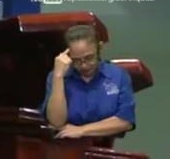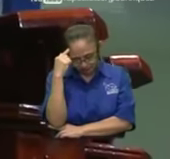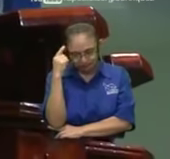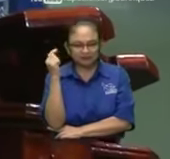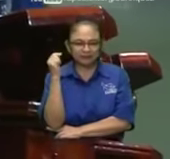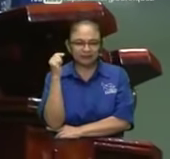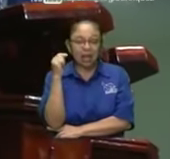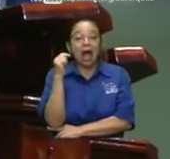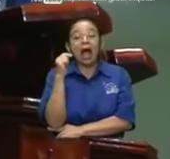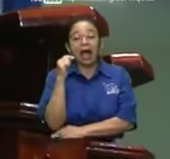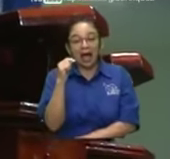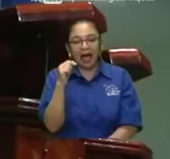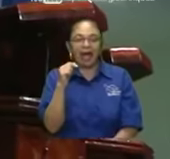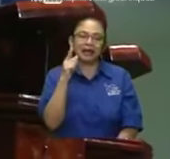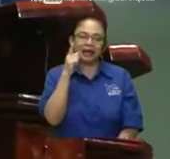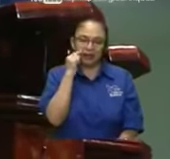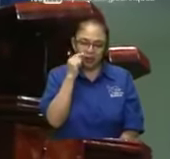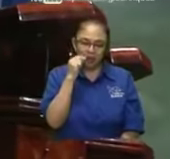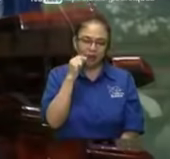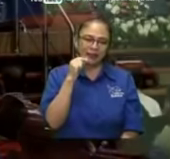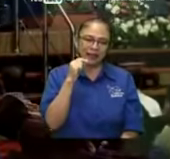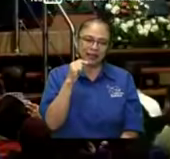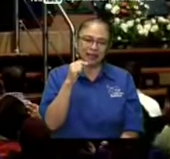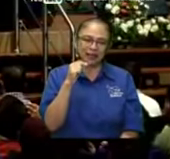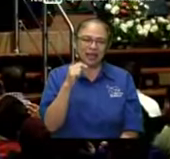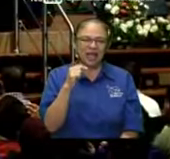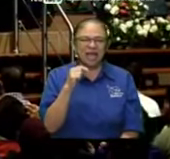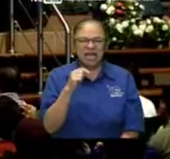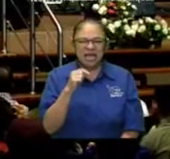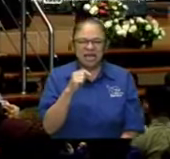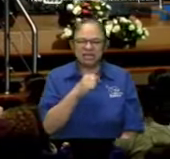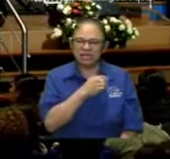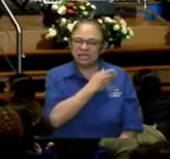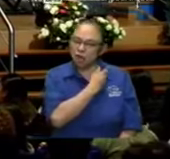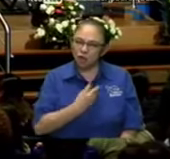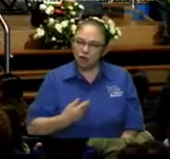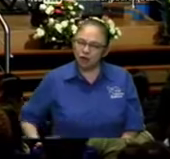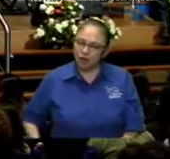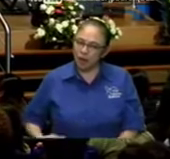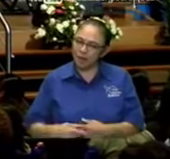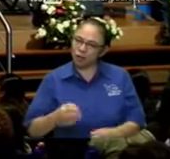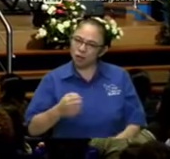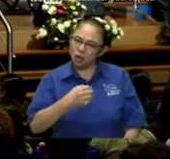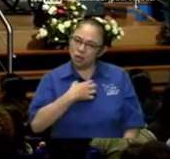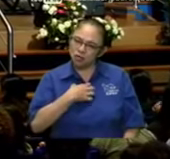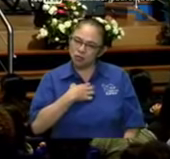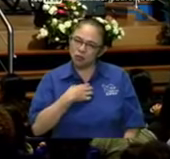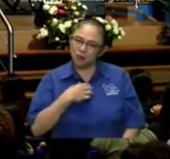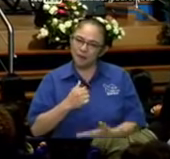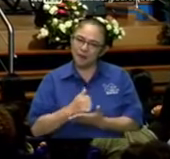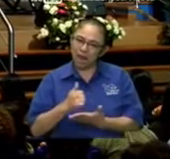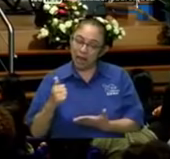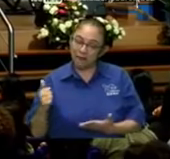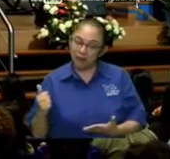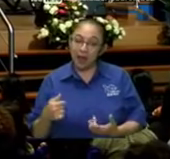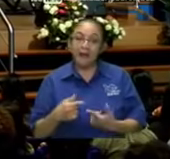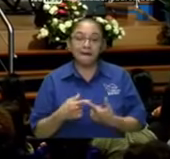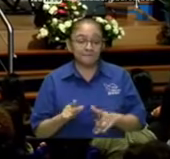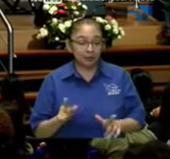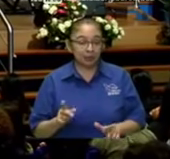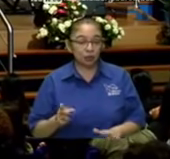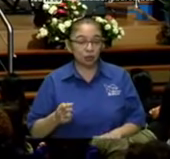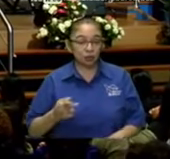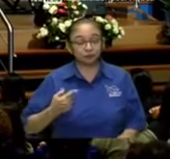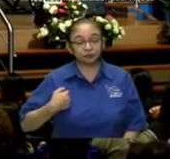alma, ¿sí? Entonces, si de repente nosotros ya empezamos en nuestro caminar espiritual, pero nuestra alma nos